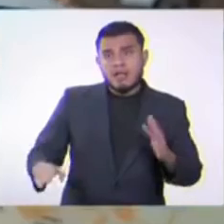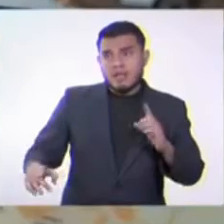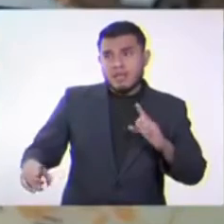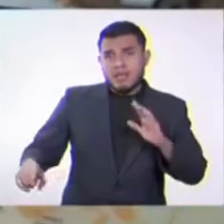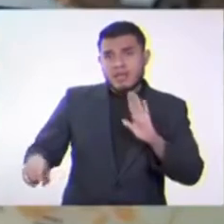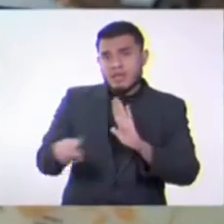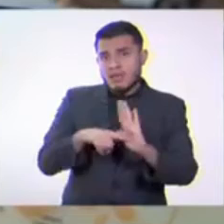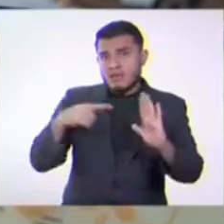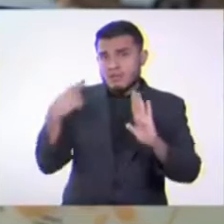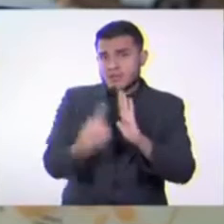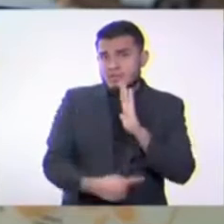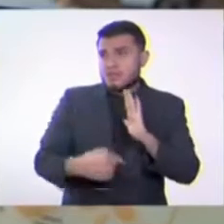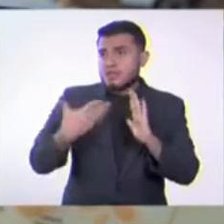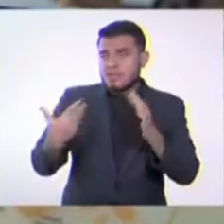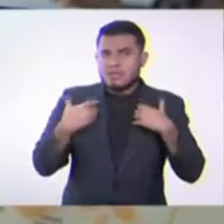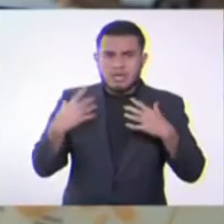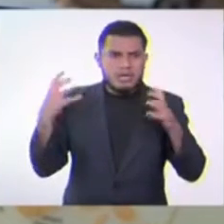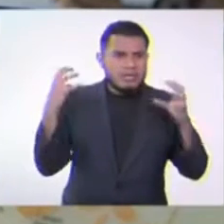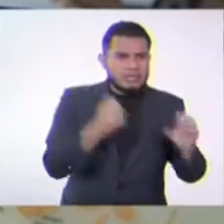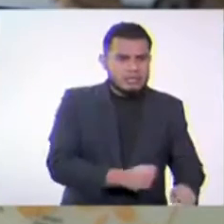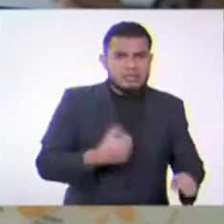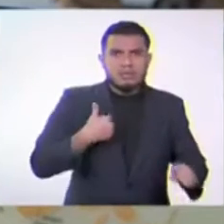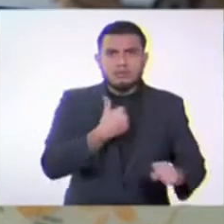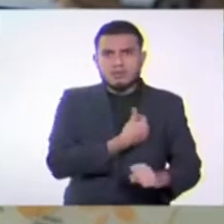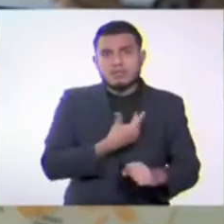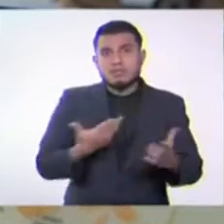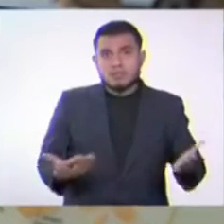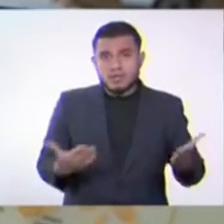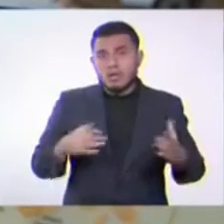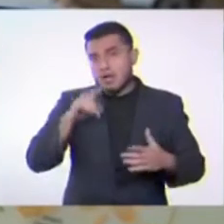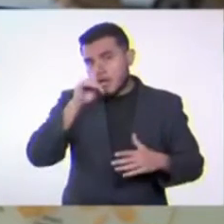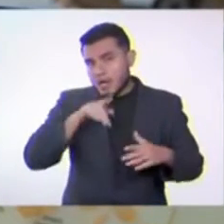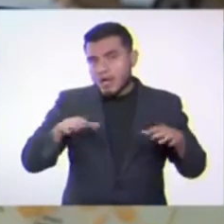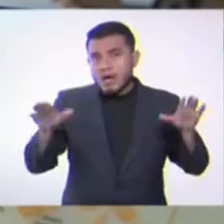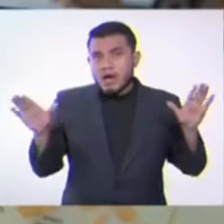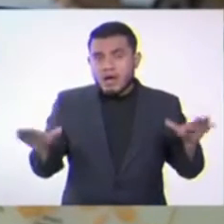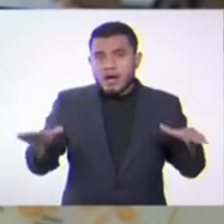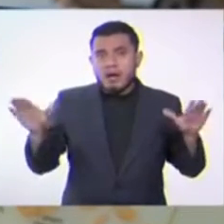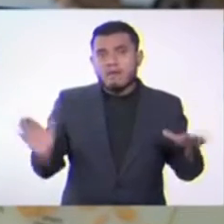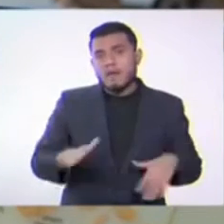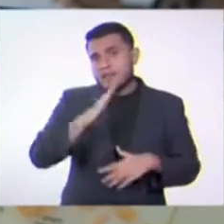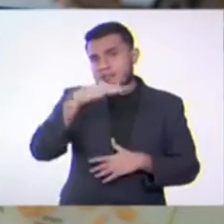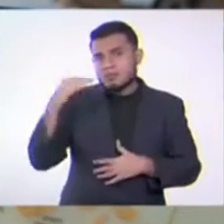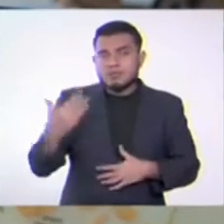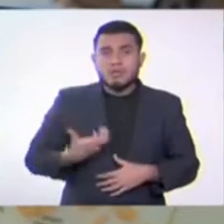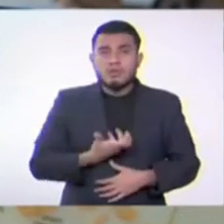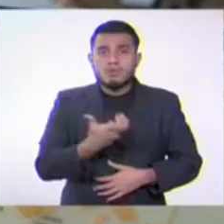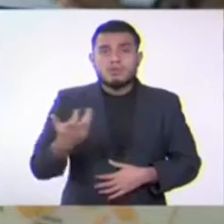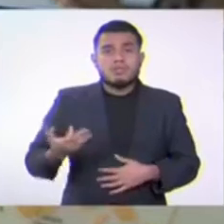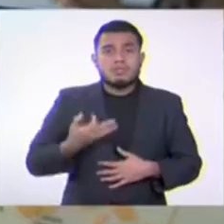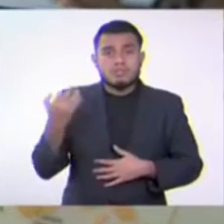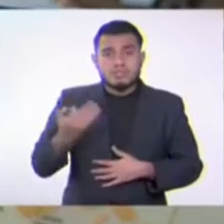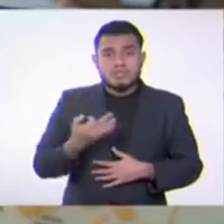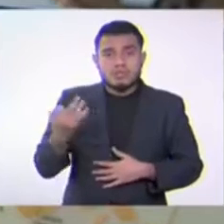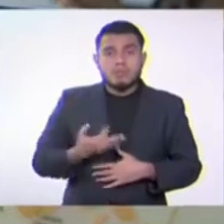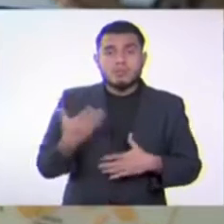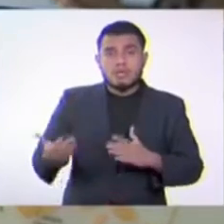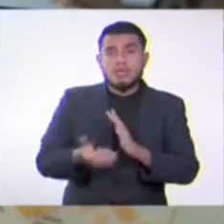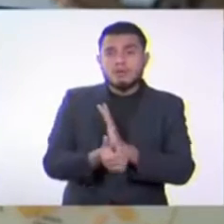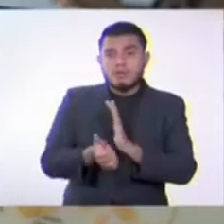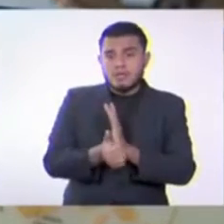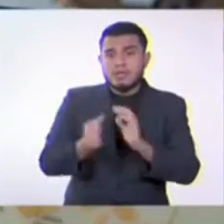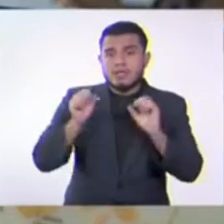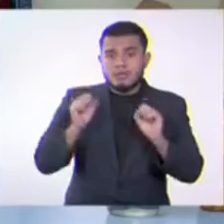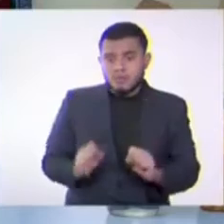tome propiedad de nuestra ave nacional. En cualquiera de los 2 casos, nosotros necesitaríamos de la habilidad de